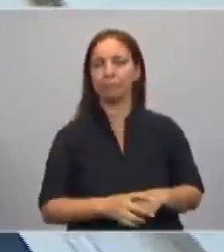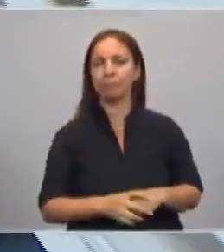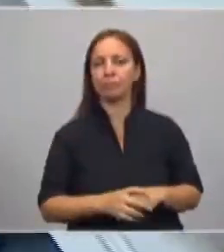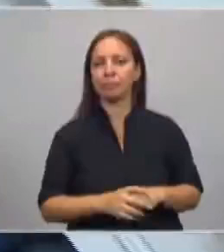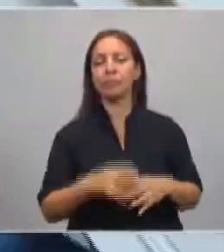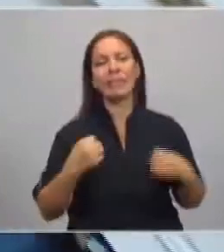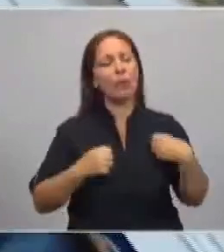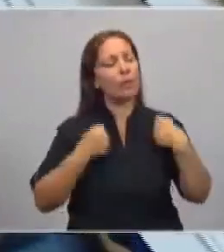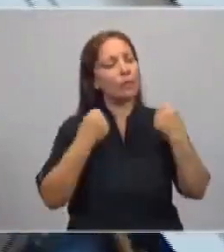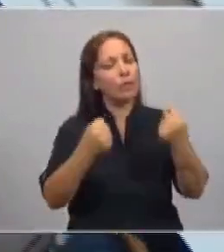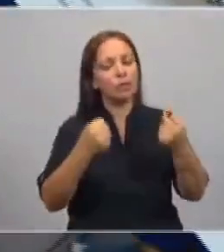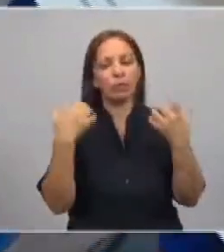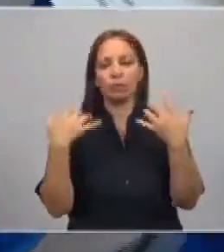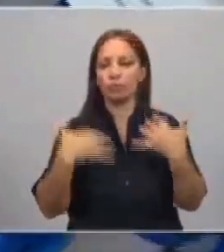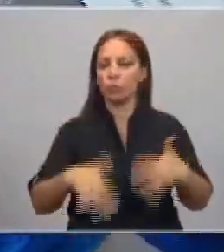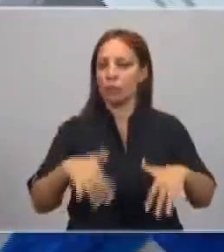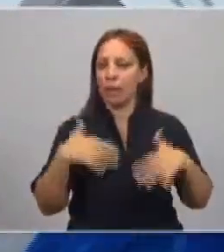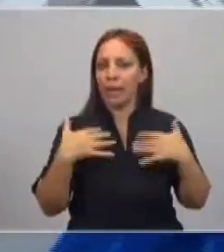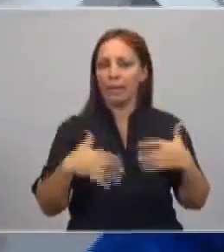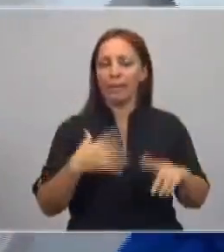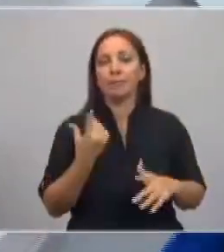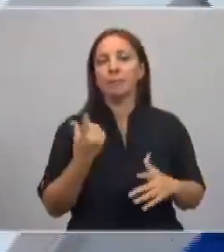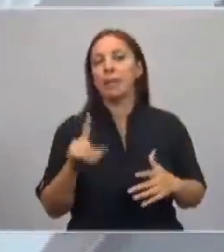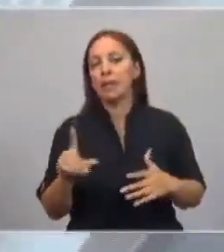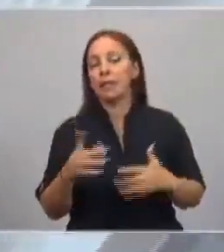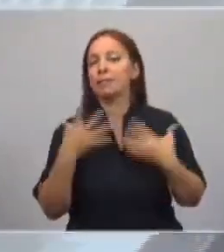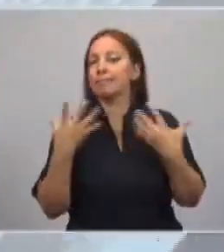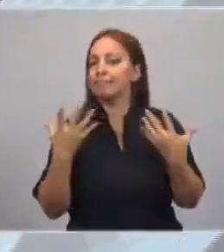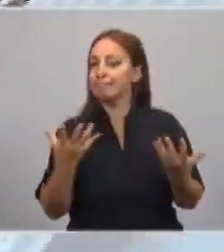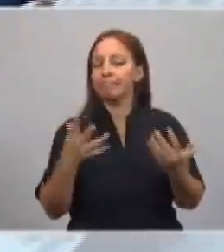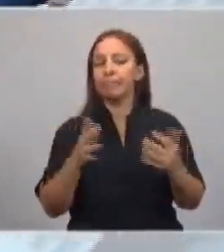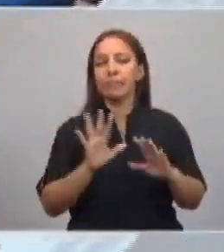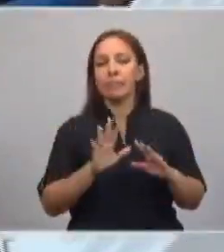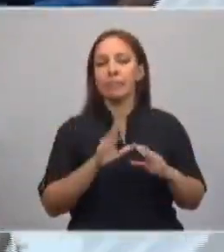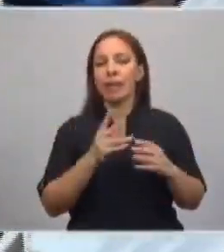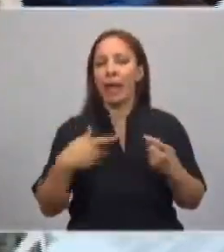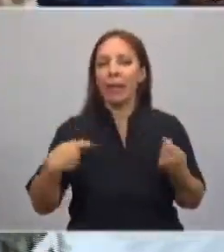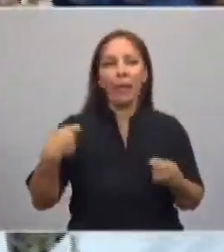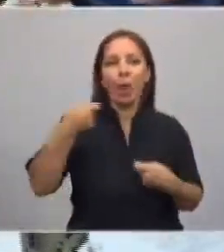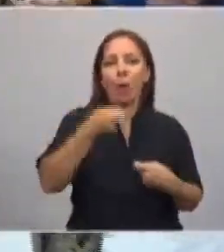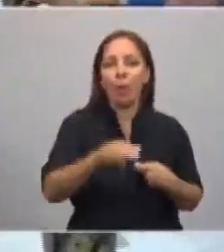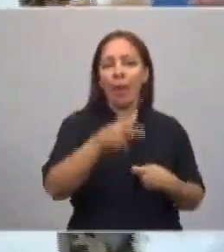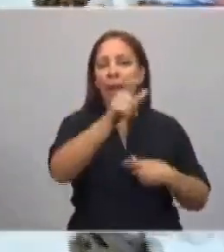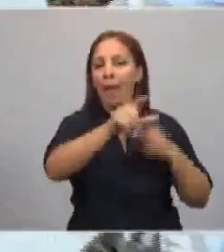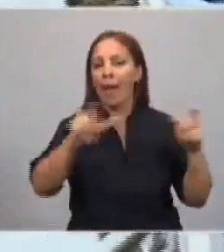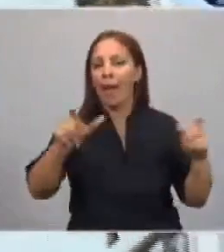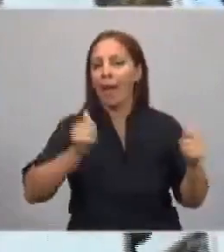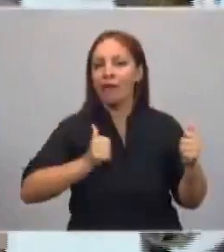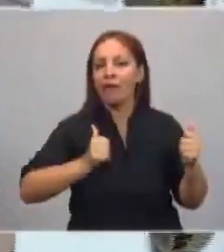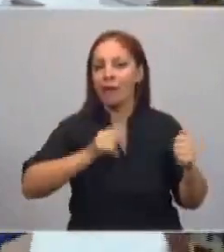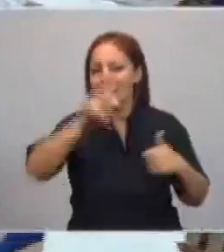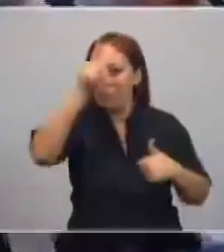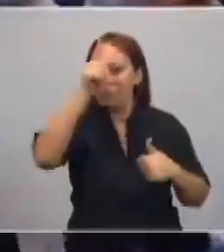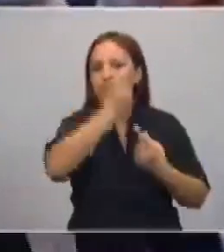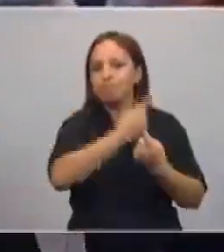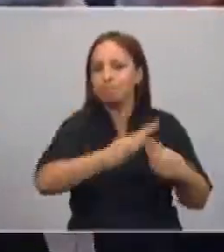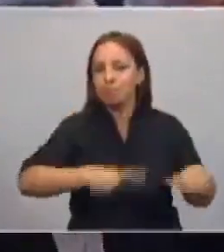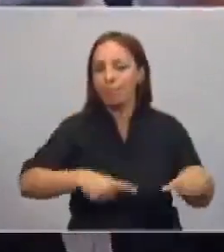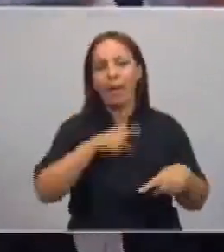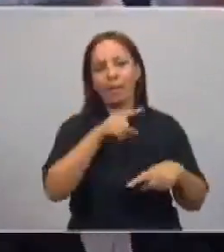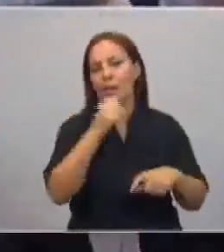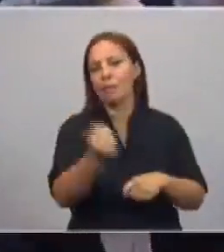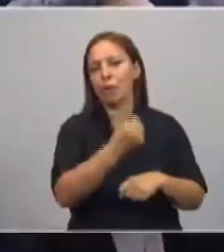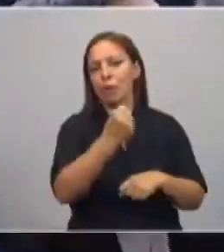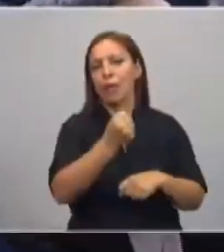esfuerzo grande, pero la retribución de las fuerzas de seguridad es condición para después